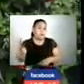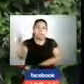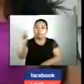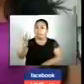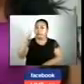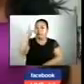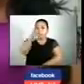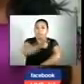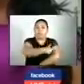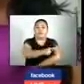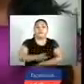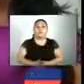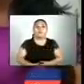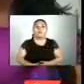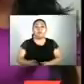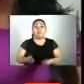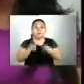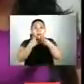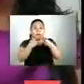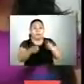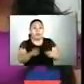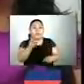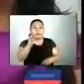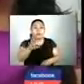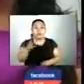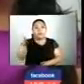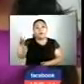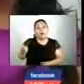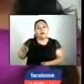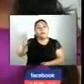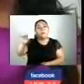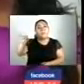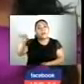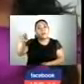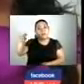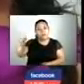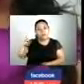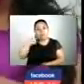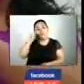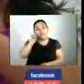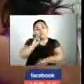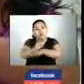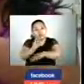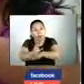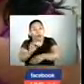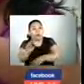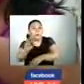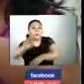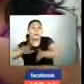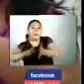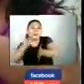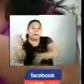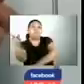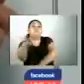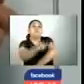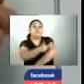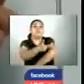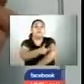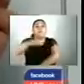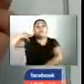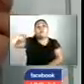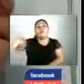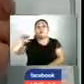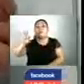de inmunidad. En su más reciente publicación, el cofundador de BioNTech recomendó la aplicación de una tercera dosis de la vacuna Pfizer,